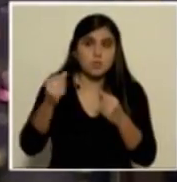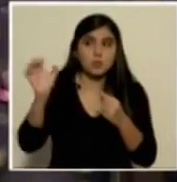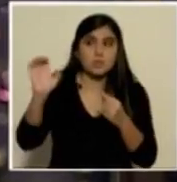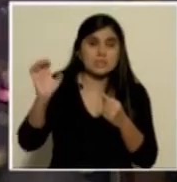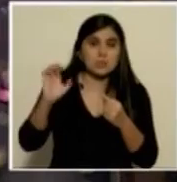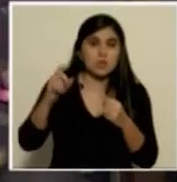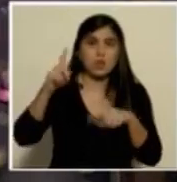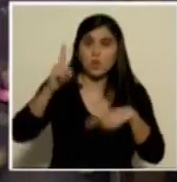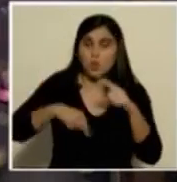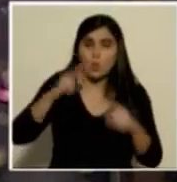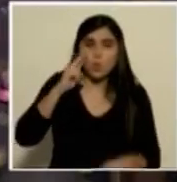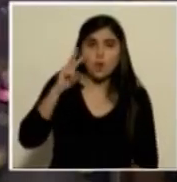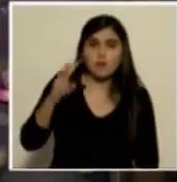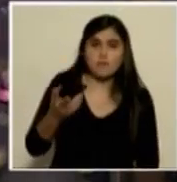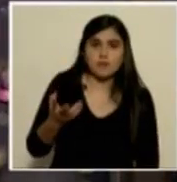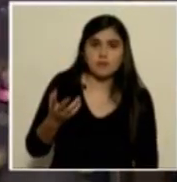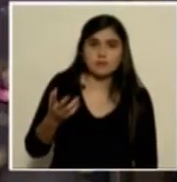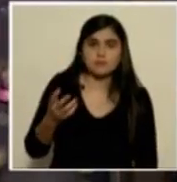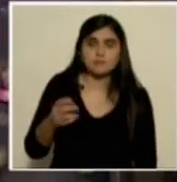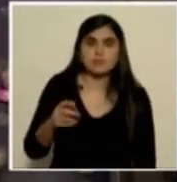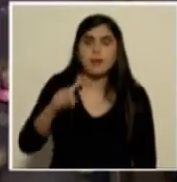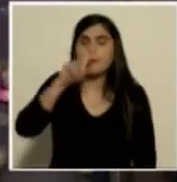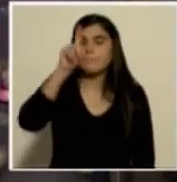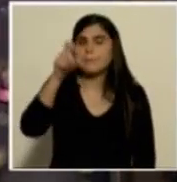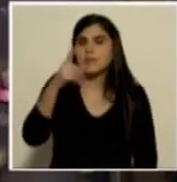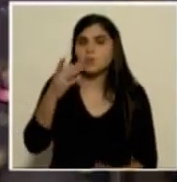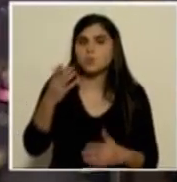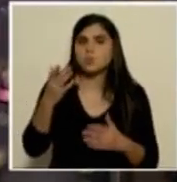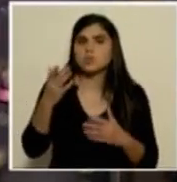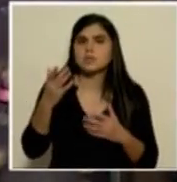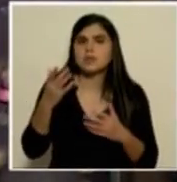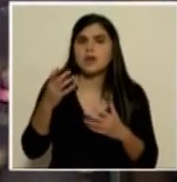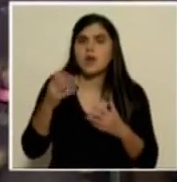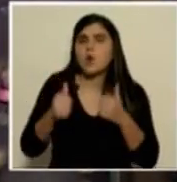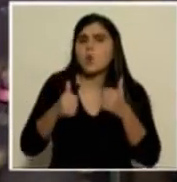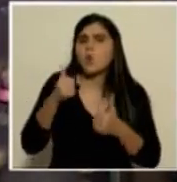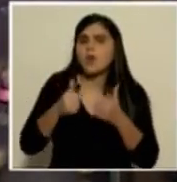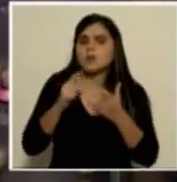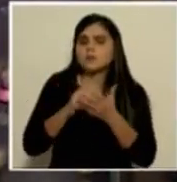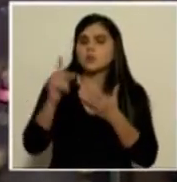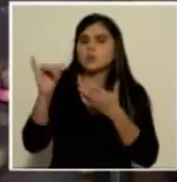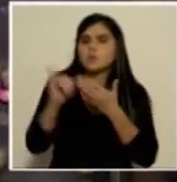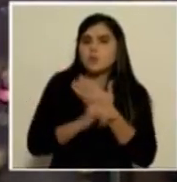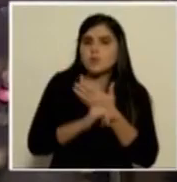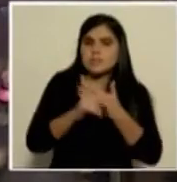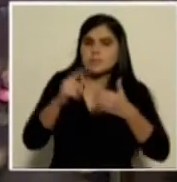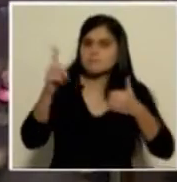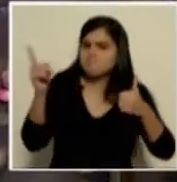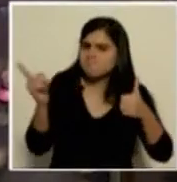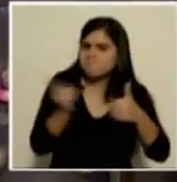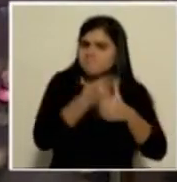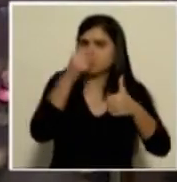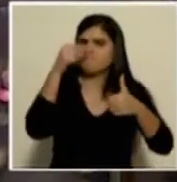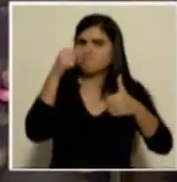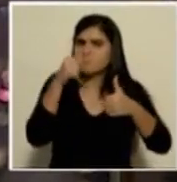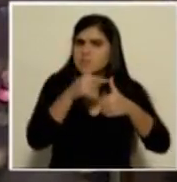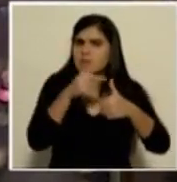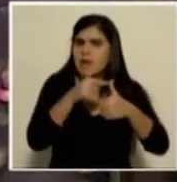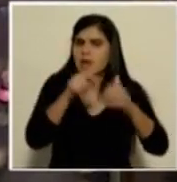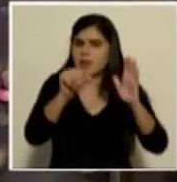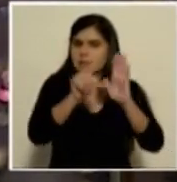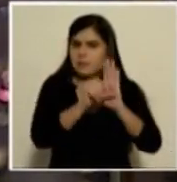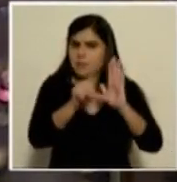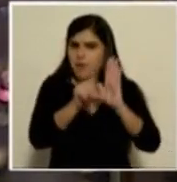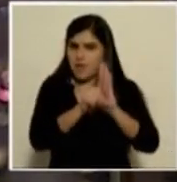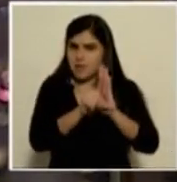La siguiente pregunta, señora ministra, es: ¿cuáles son los proyectos que están priorizando ustedes en la Asamblea Legislativa y